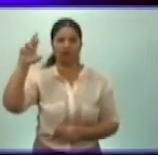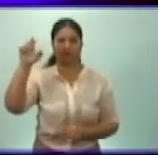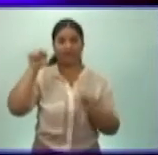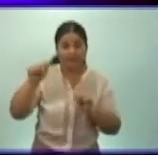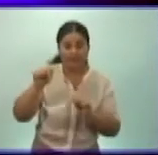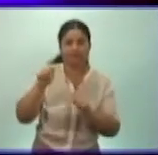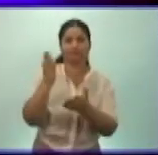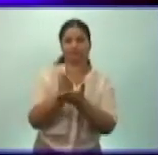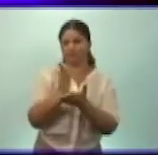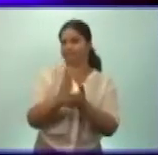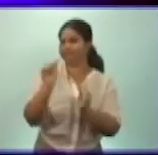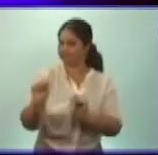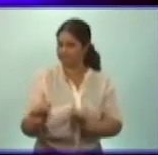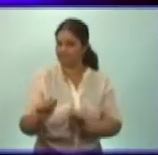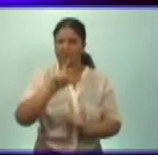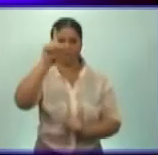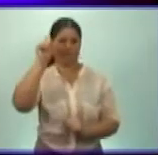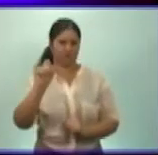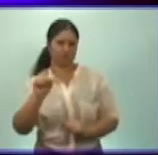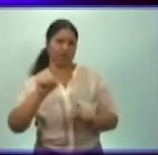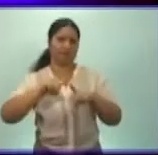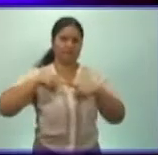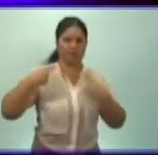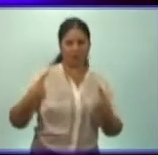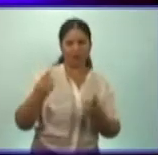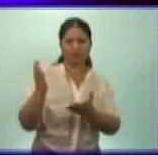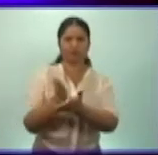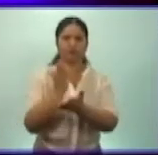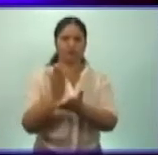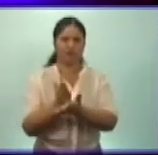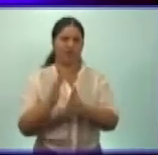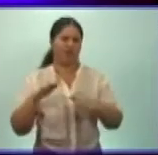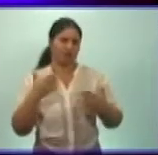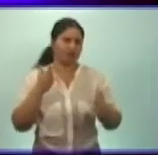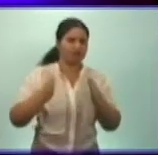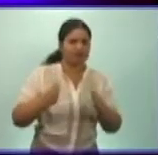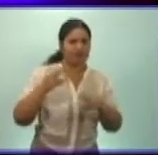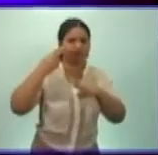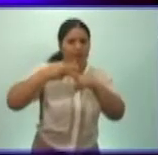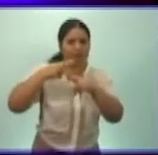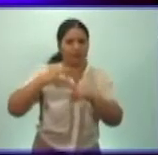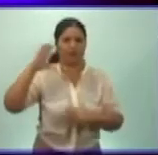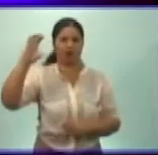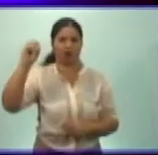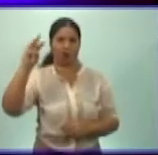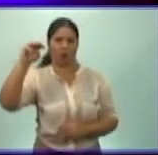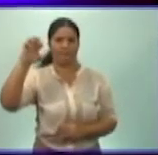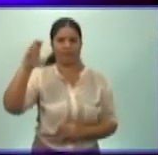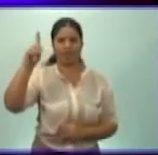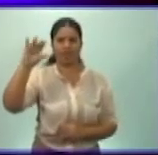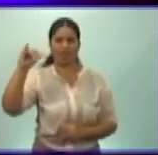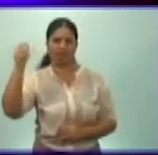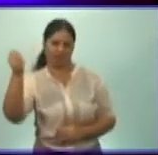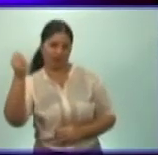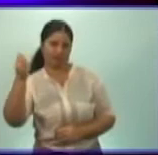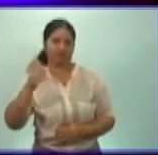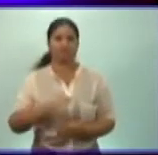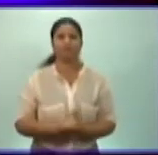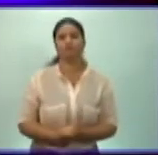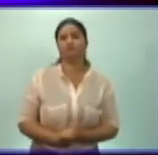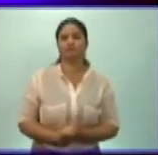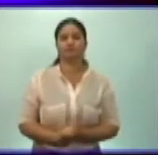¿Por qué entonces la comedia? ¿Quién fue Luis XIV? ¿A quién conocemos como